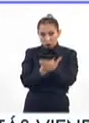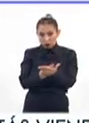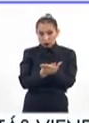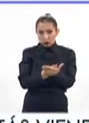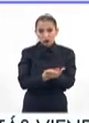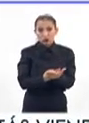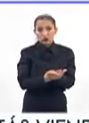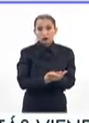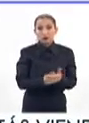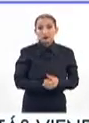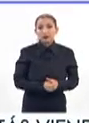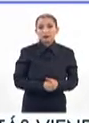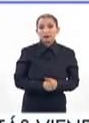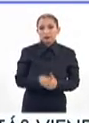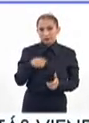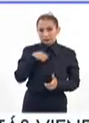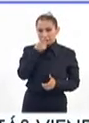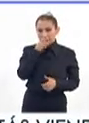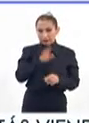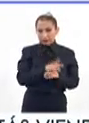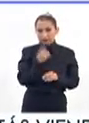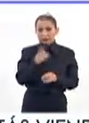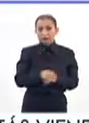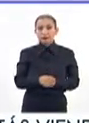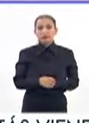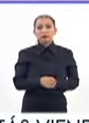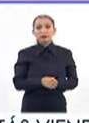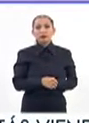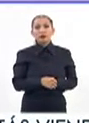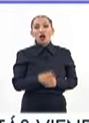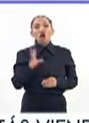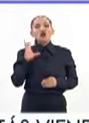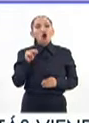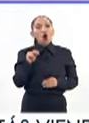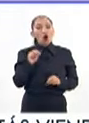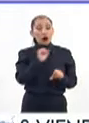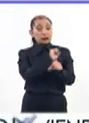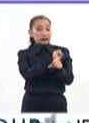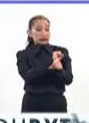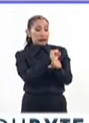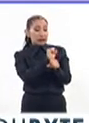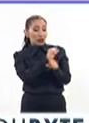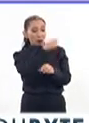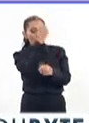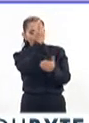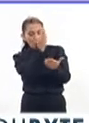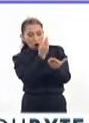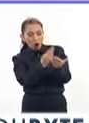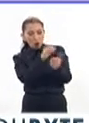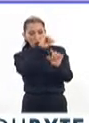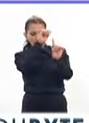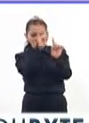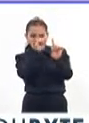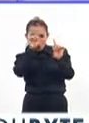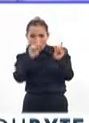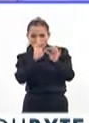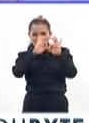dibujos, ¿no? Te voy a decir, porque no por sencillos, es decir, el trazo sencillo,